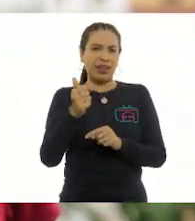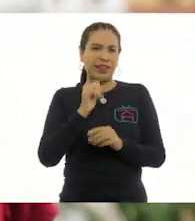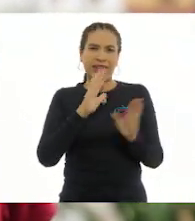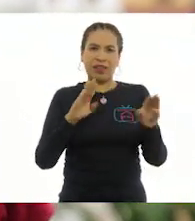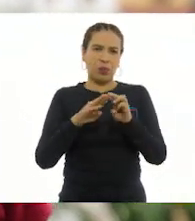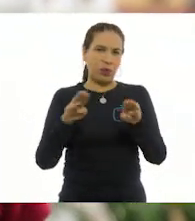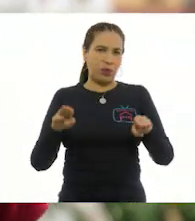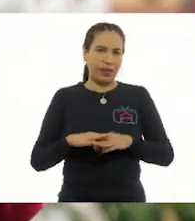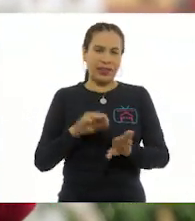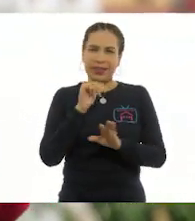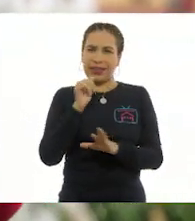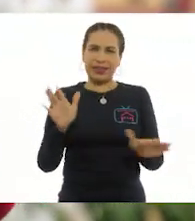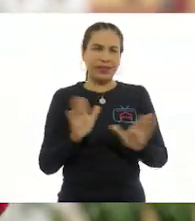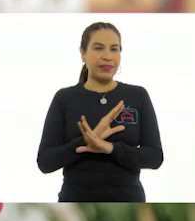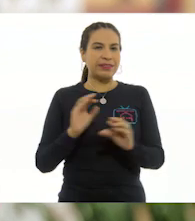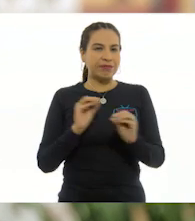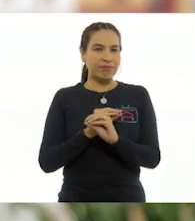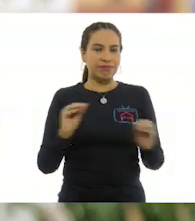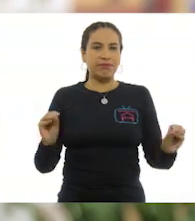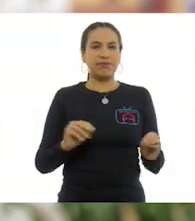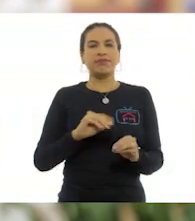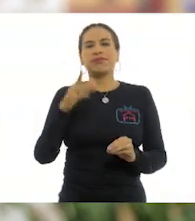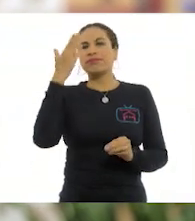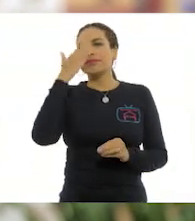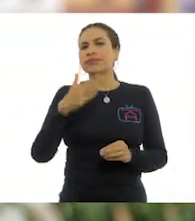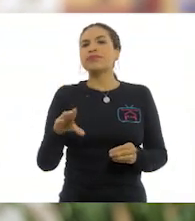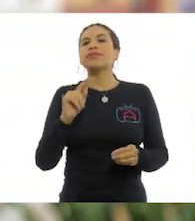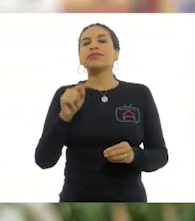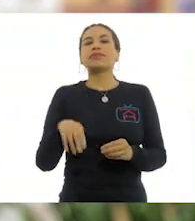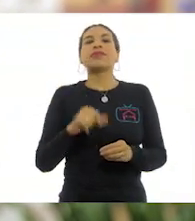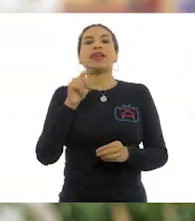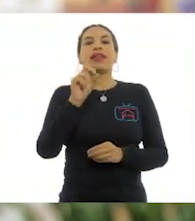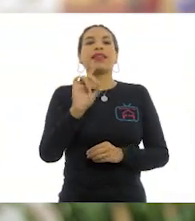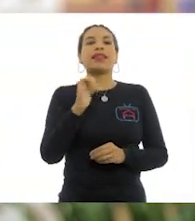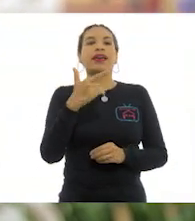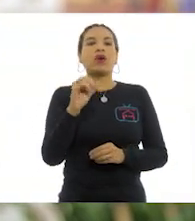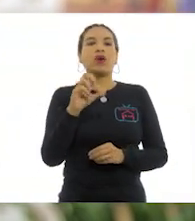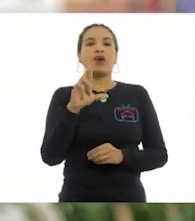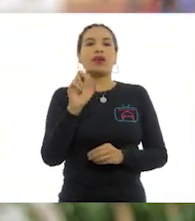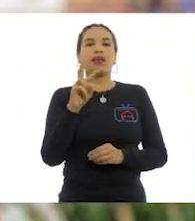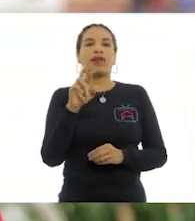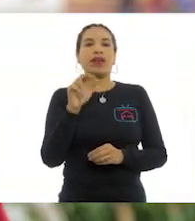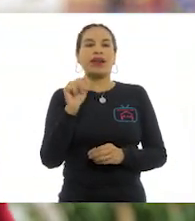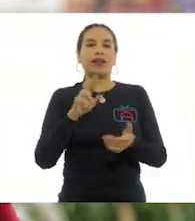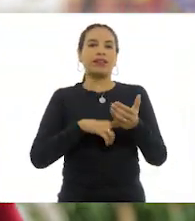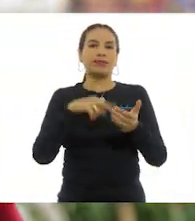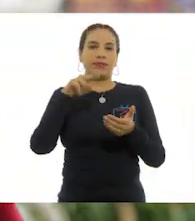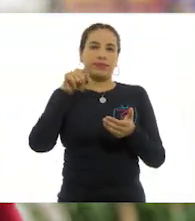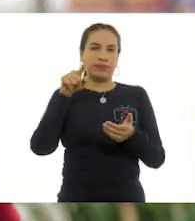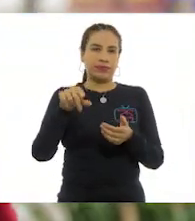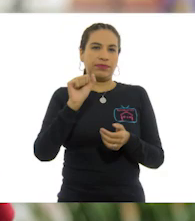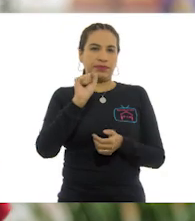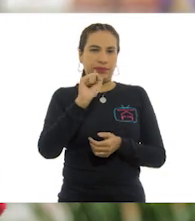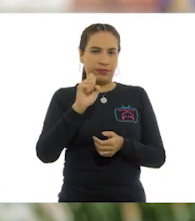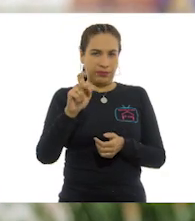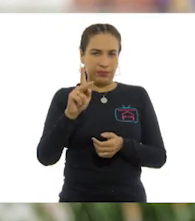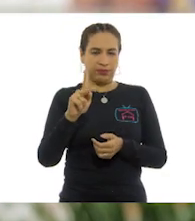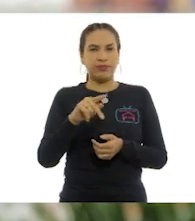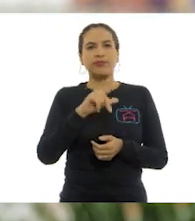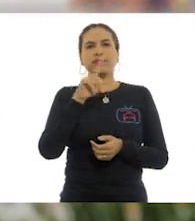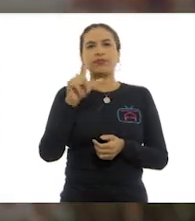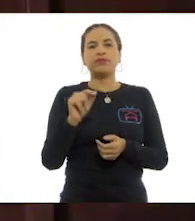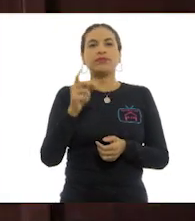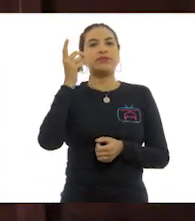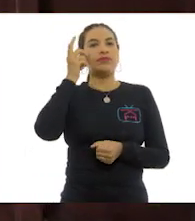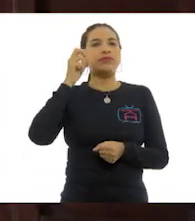nada de rituales, y se sabe que el maestro Diego Rivera está pintando en la Secretaría de Educación Pública. El